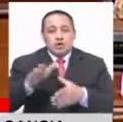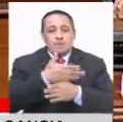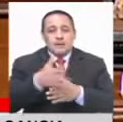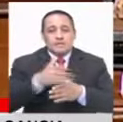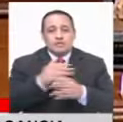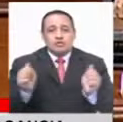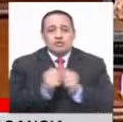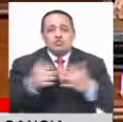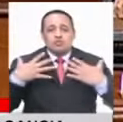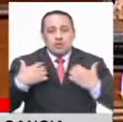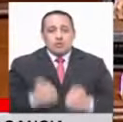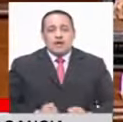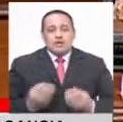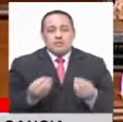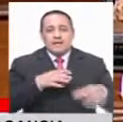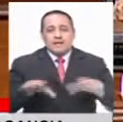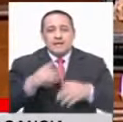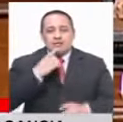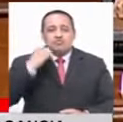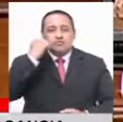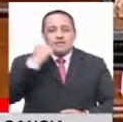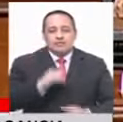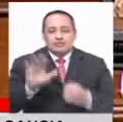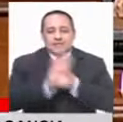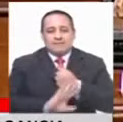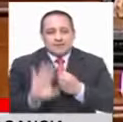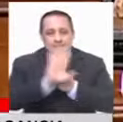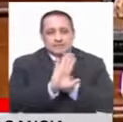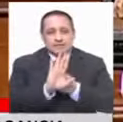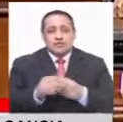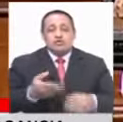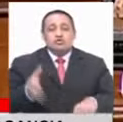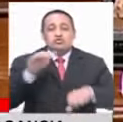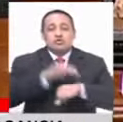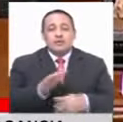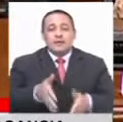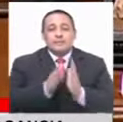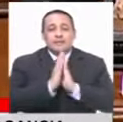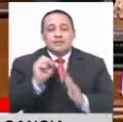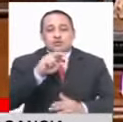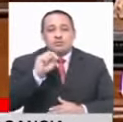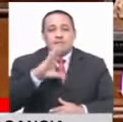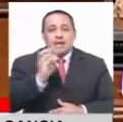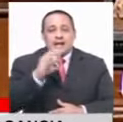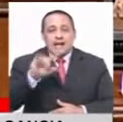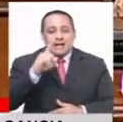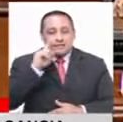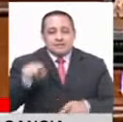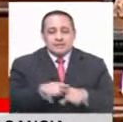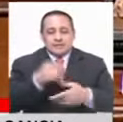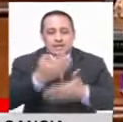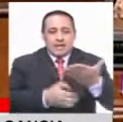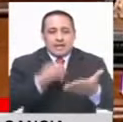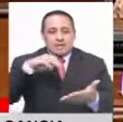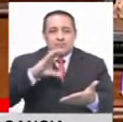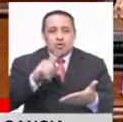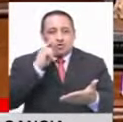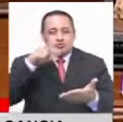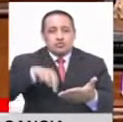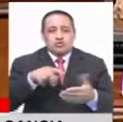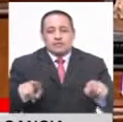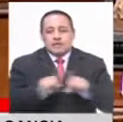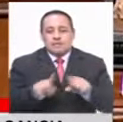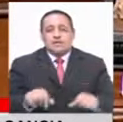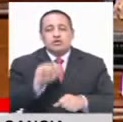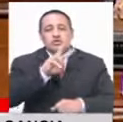con su abogado para que ejerza su derecho de defensa respecto al pedido de vacancia contenido en la moción de orden del día